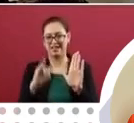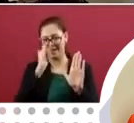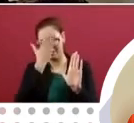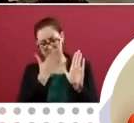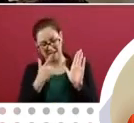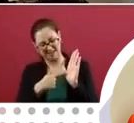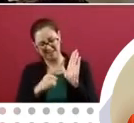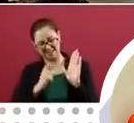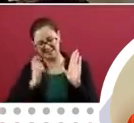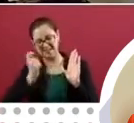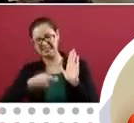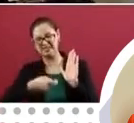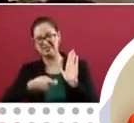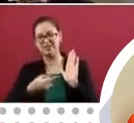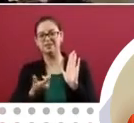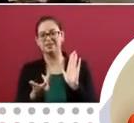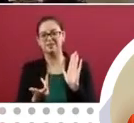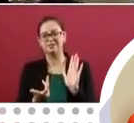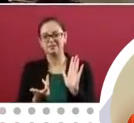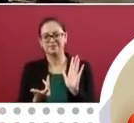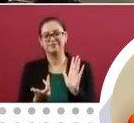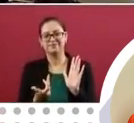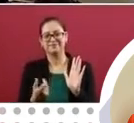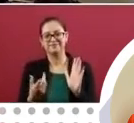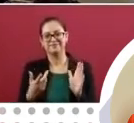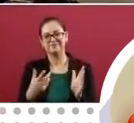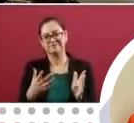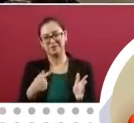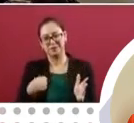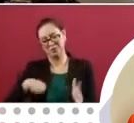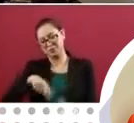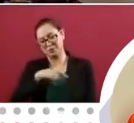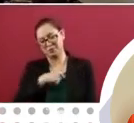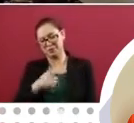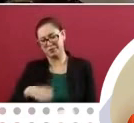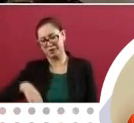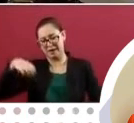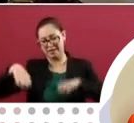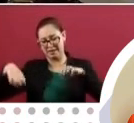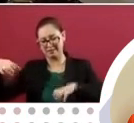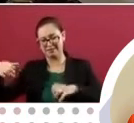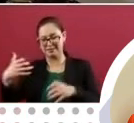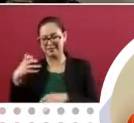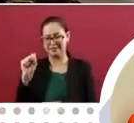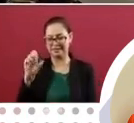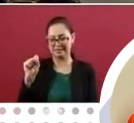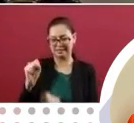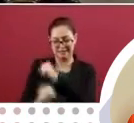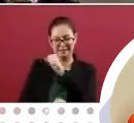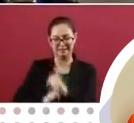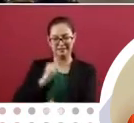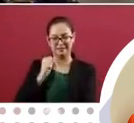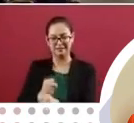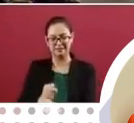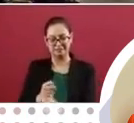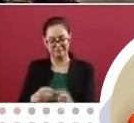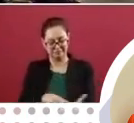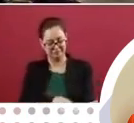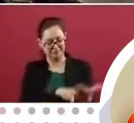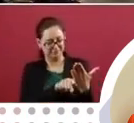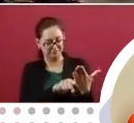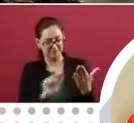pues bastante concreto, ¿no? En esta materia. Y por el otro lado, pues los libros de texto siguen en el limbo,